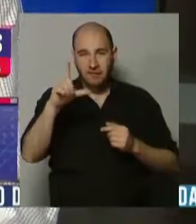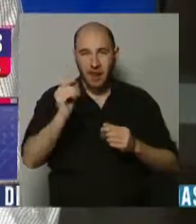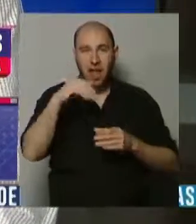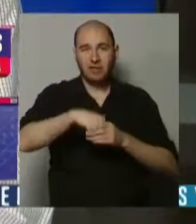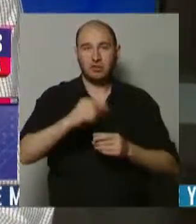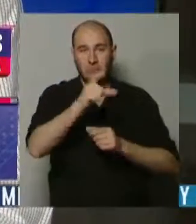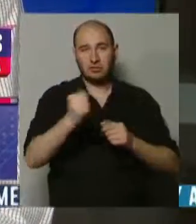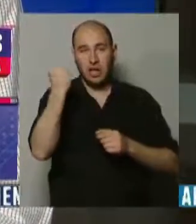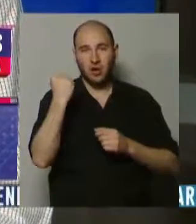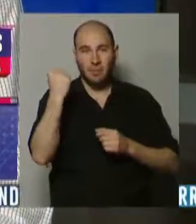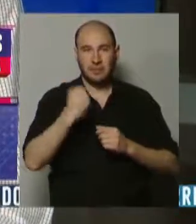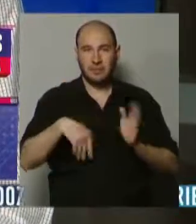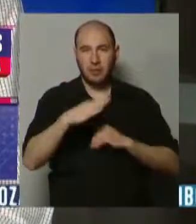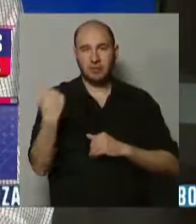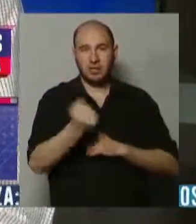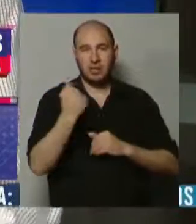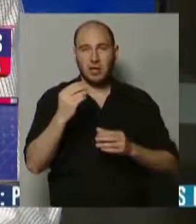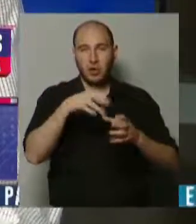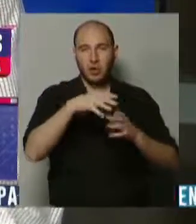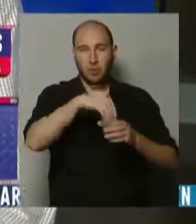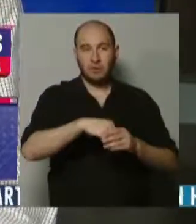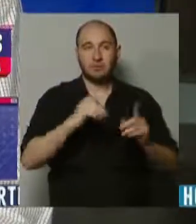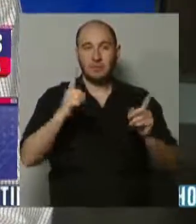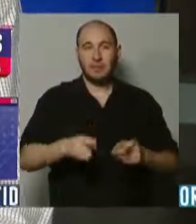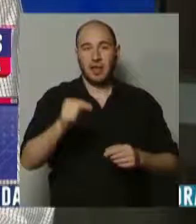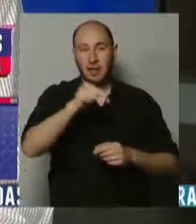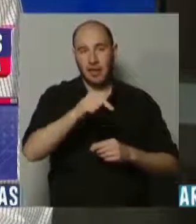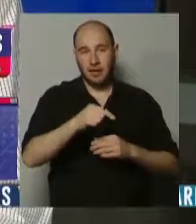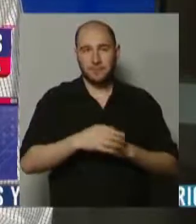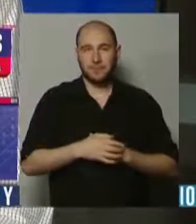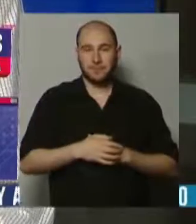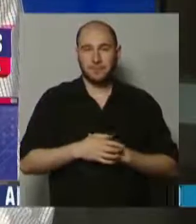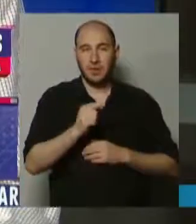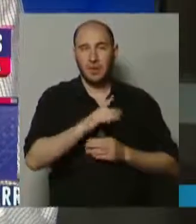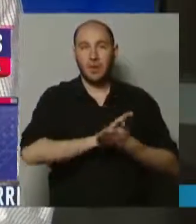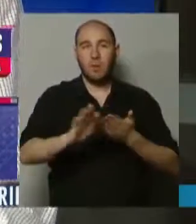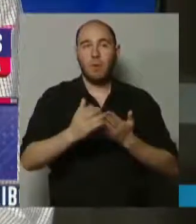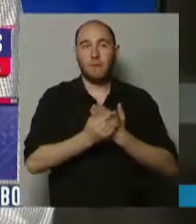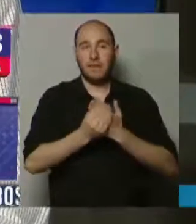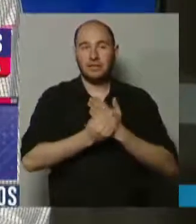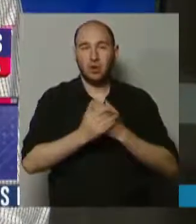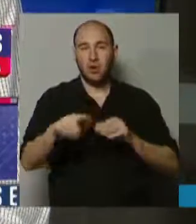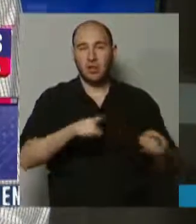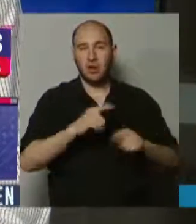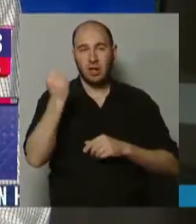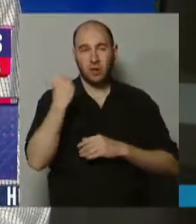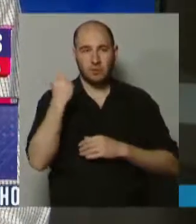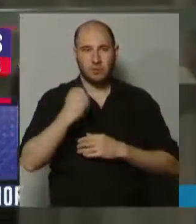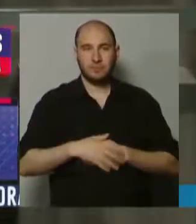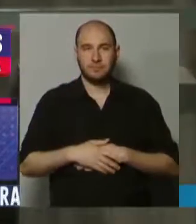de los economistas más reconocidos dentro del equipo y probablemente de ahí surja el nuevo ministro o el nuevo coordinador